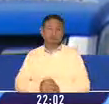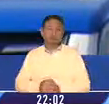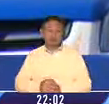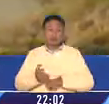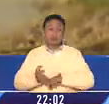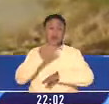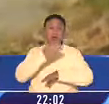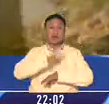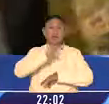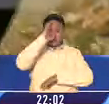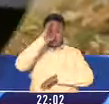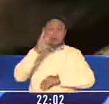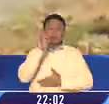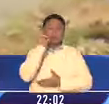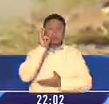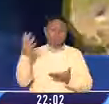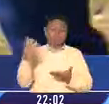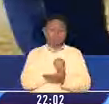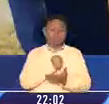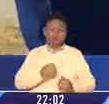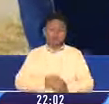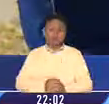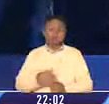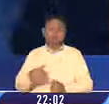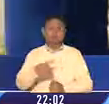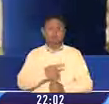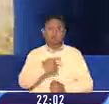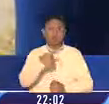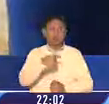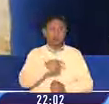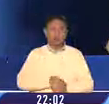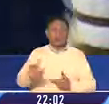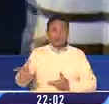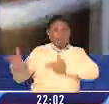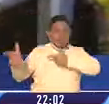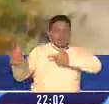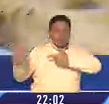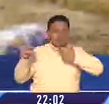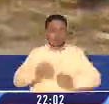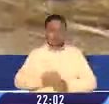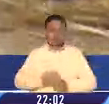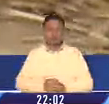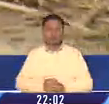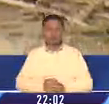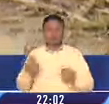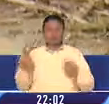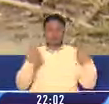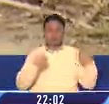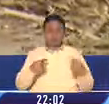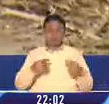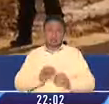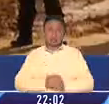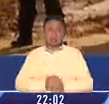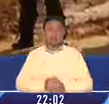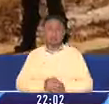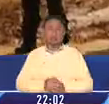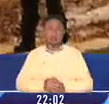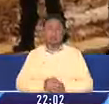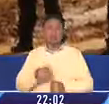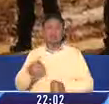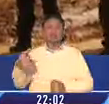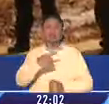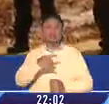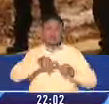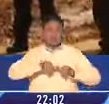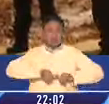Al parecer utilizaron fusiles para atentar contra los uniformados, pero nadie resultó herido. Los hechos violentos siguieron y